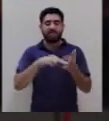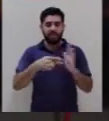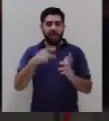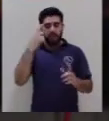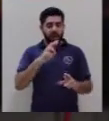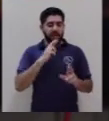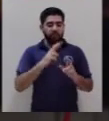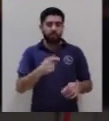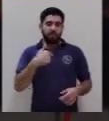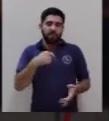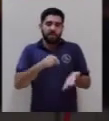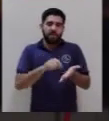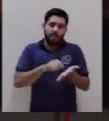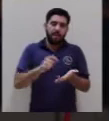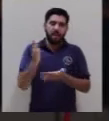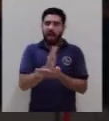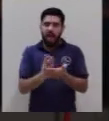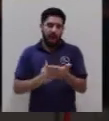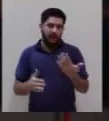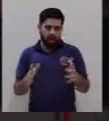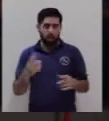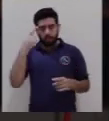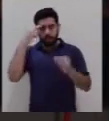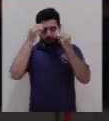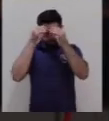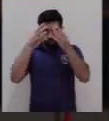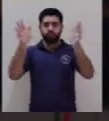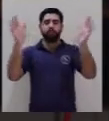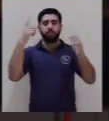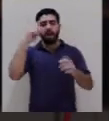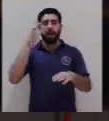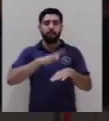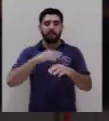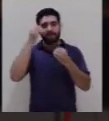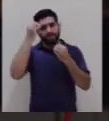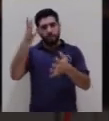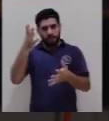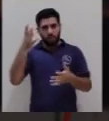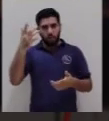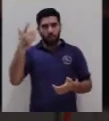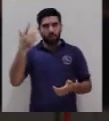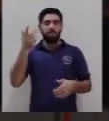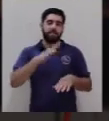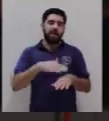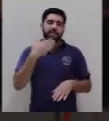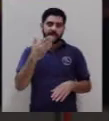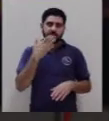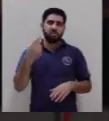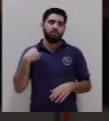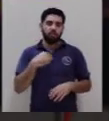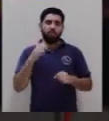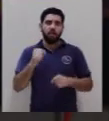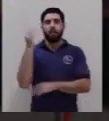que exacto. Esa palabra me va a relacionar con un tema para poderlo exponer. Y nos amplía la información ajá. en nuestra mente y con